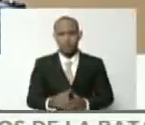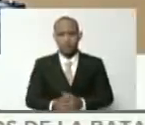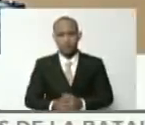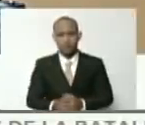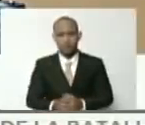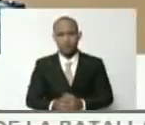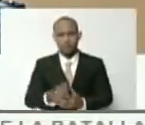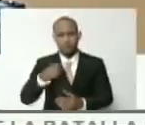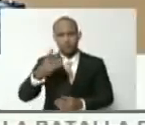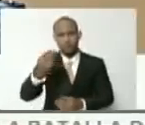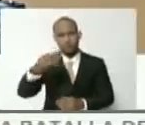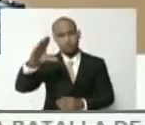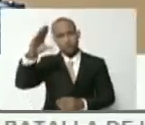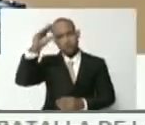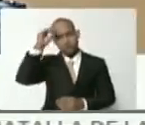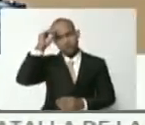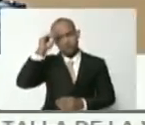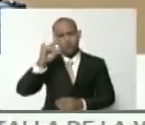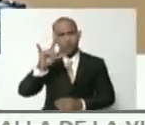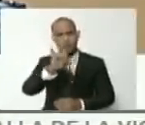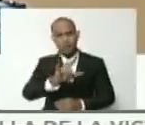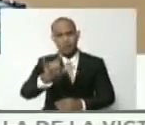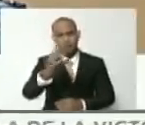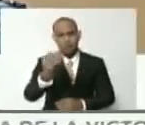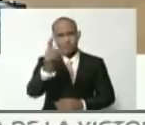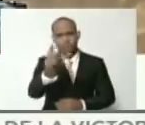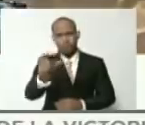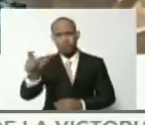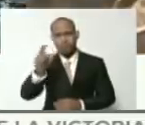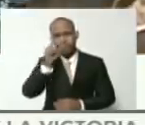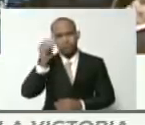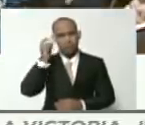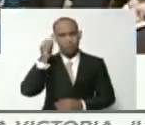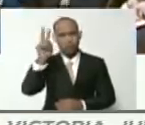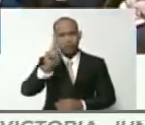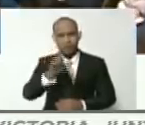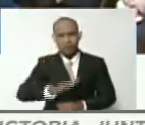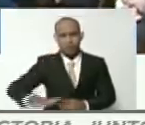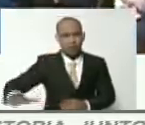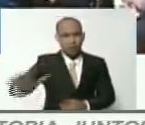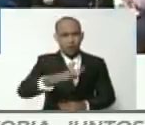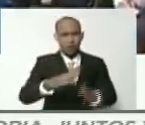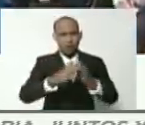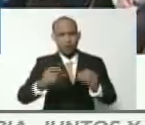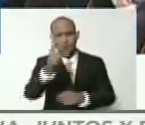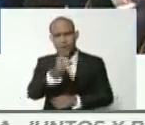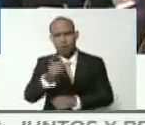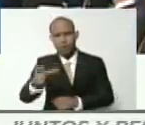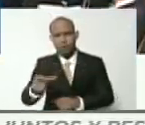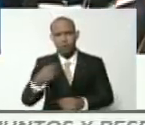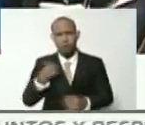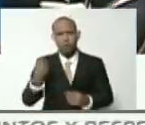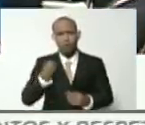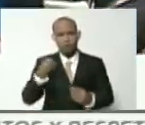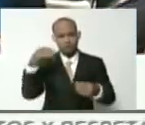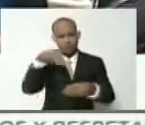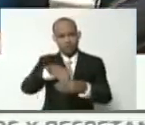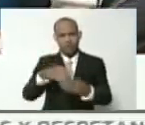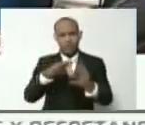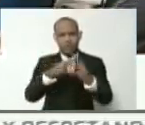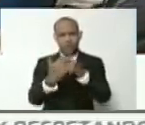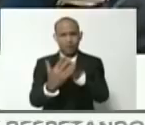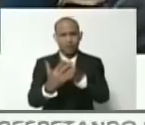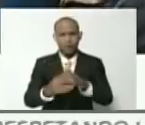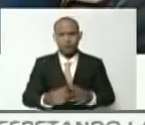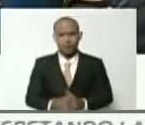ahí aprendí a querer a los venezolanos, a toda la gente. Yo viví en un barrio y